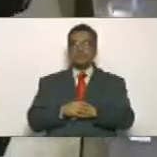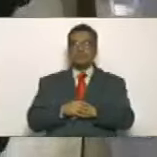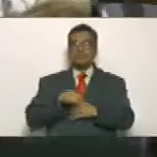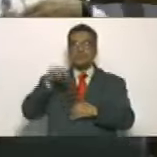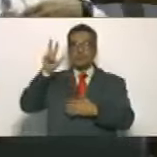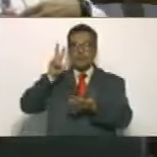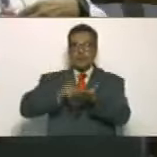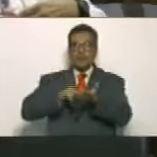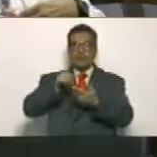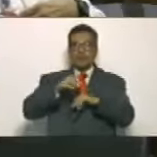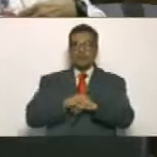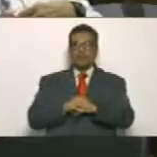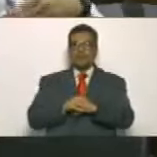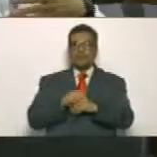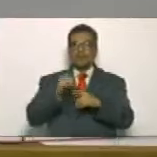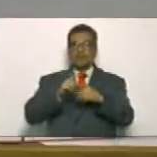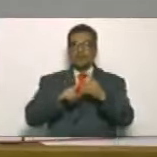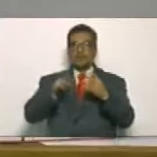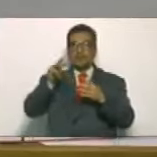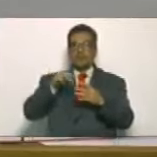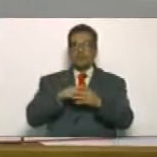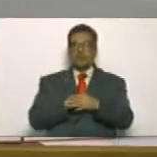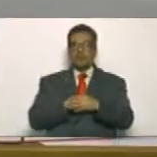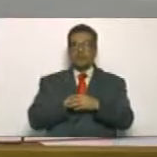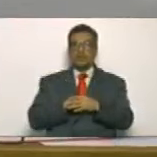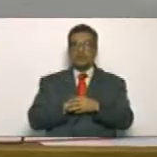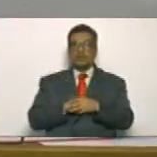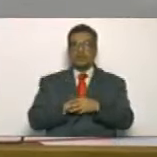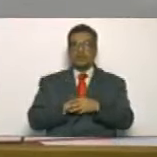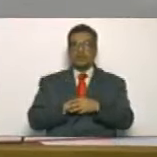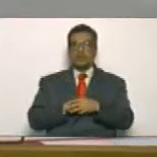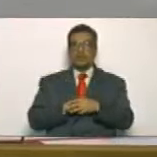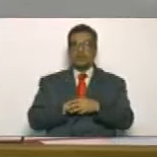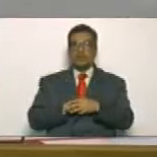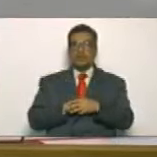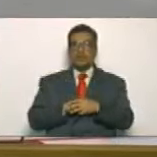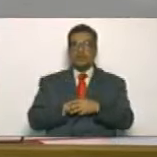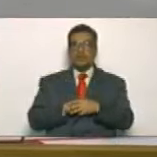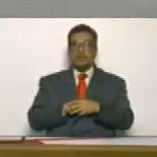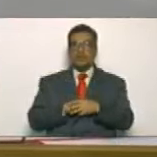Queda aprobada por mayoría calificada.